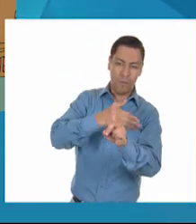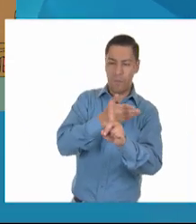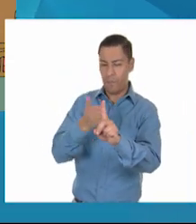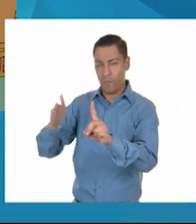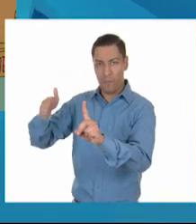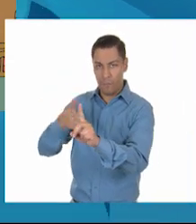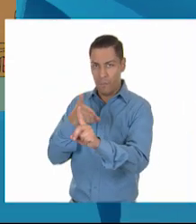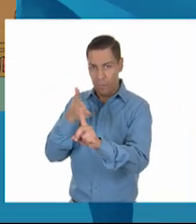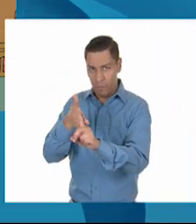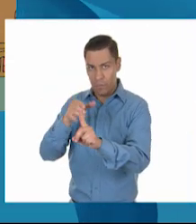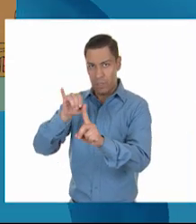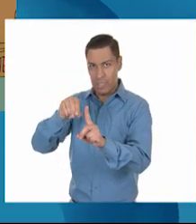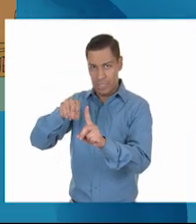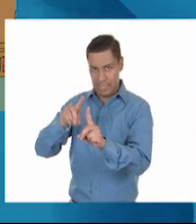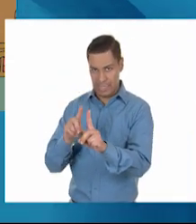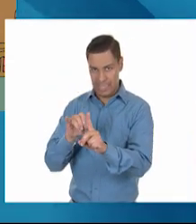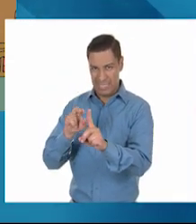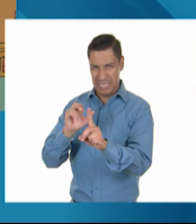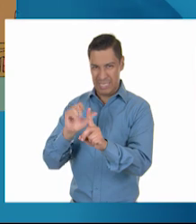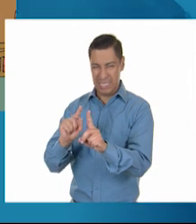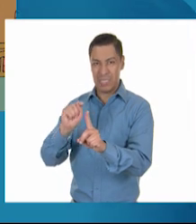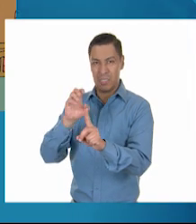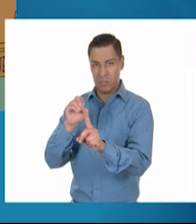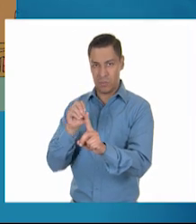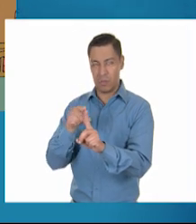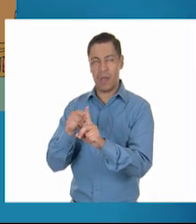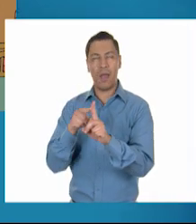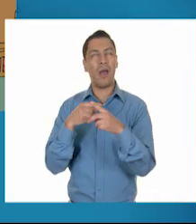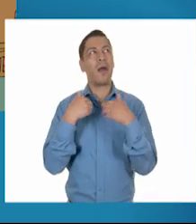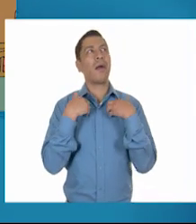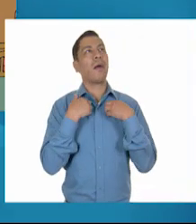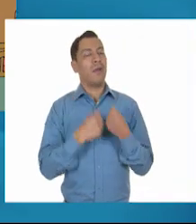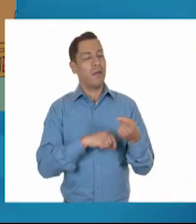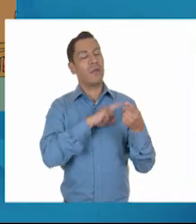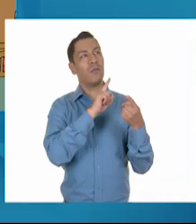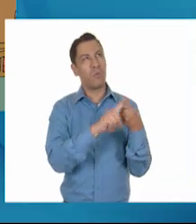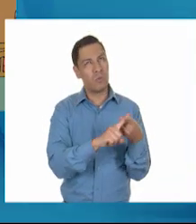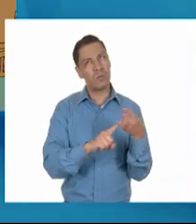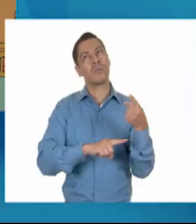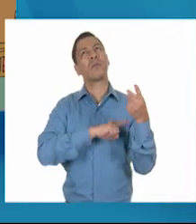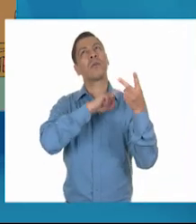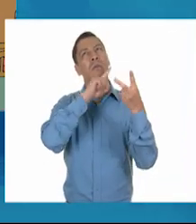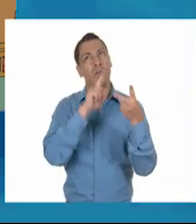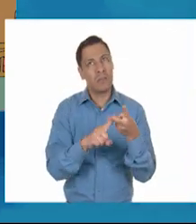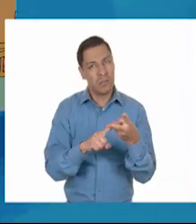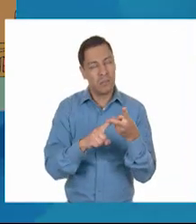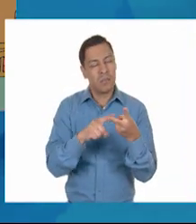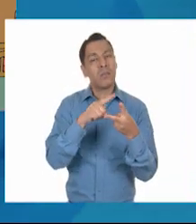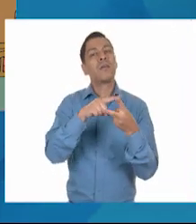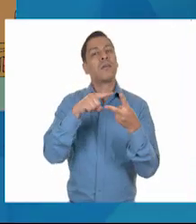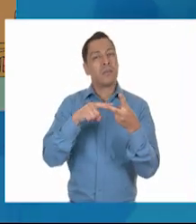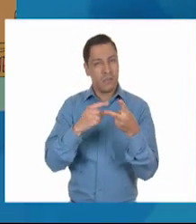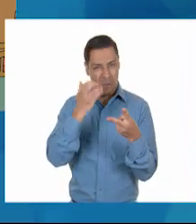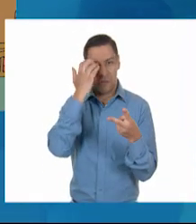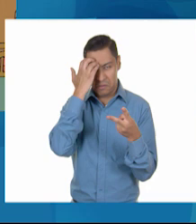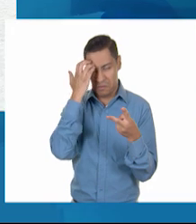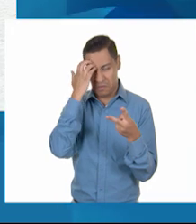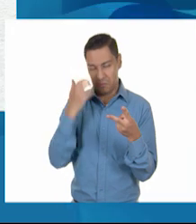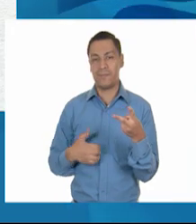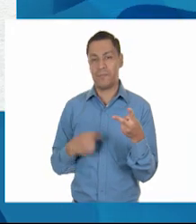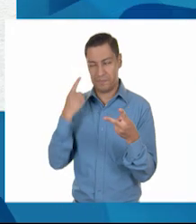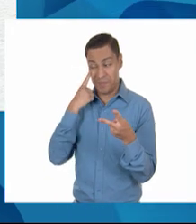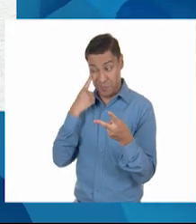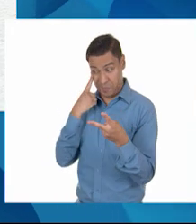indirecto. Ah, esas son las dos formas. Sí. Bueno, mira, fíjate bien.